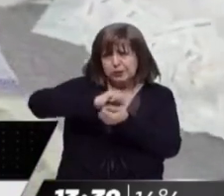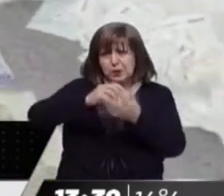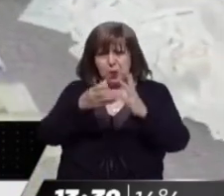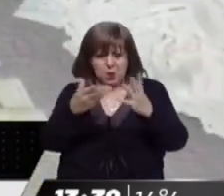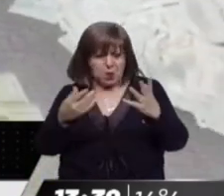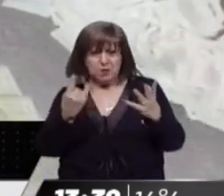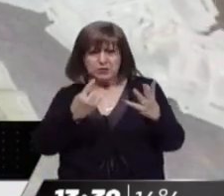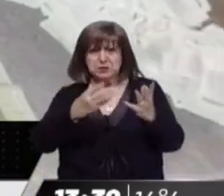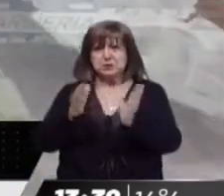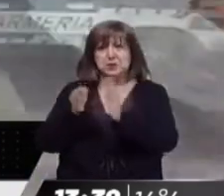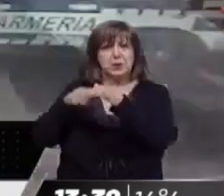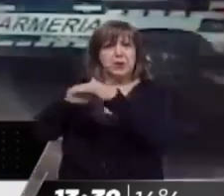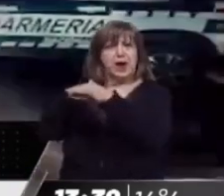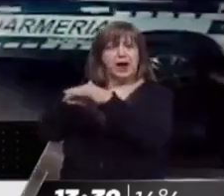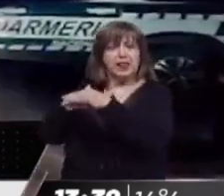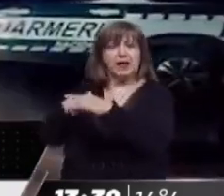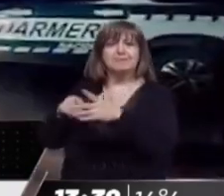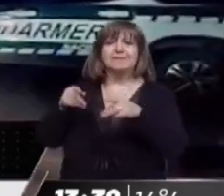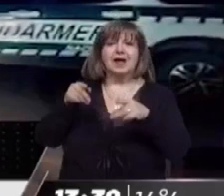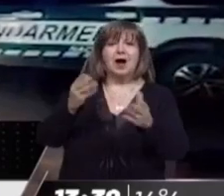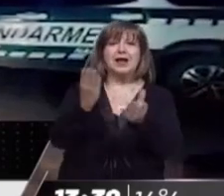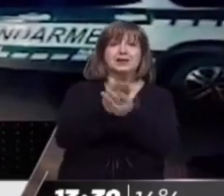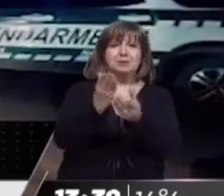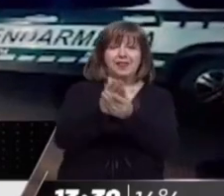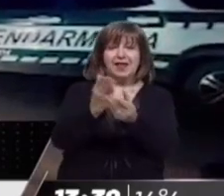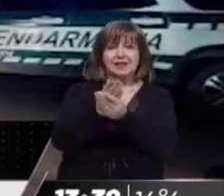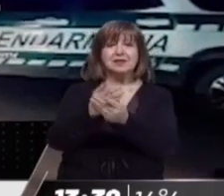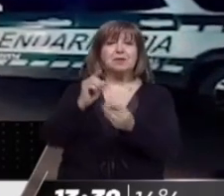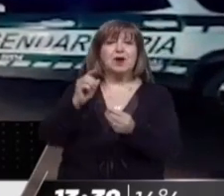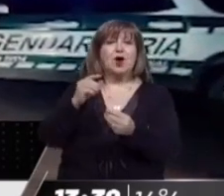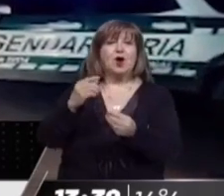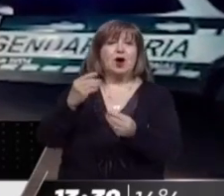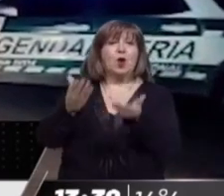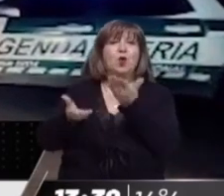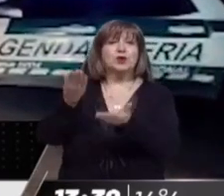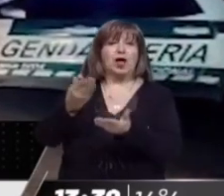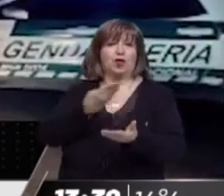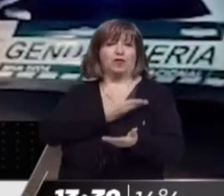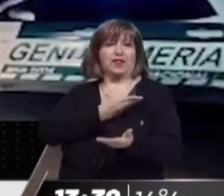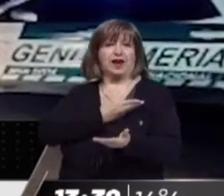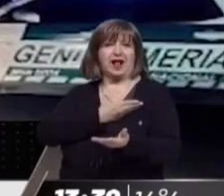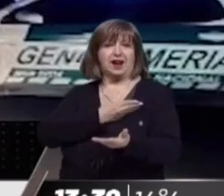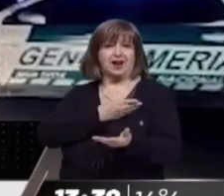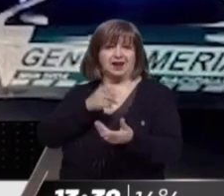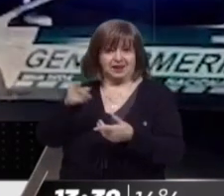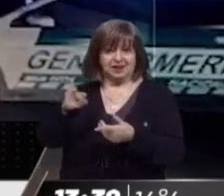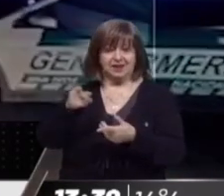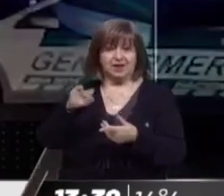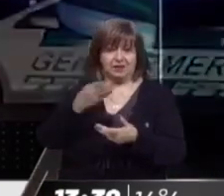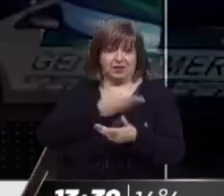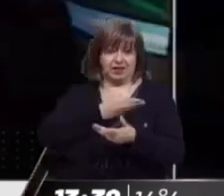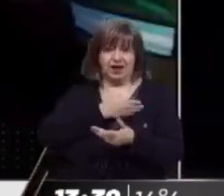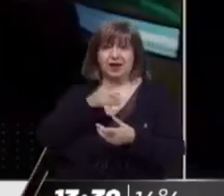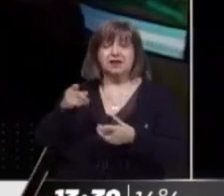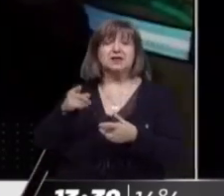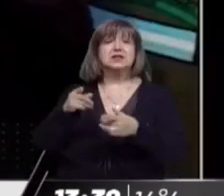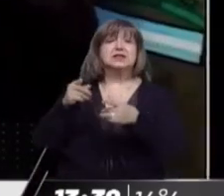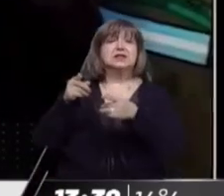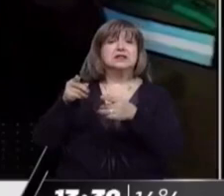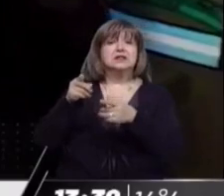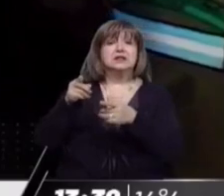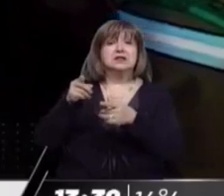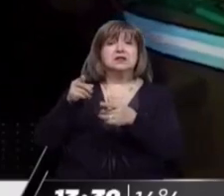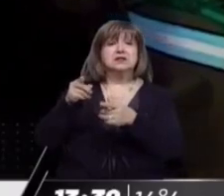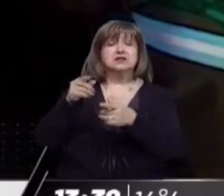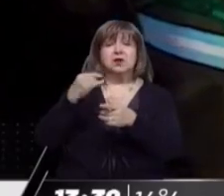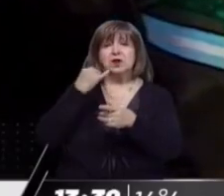la Secretaría C es quien está llevando los expedientes adelante, como detalla el boletín de prensa. Intentamos incluso, les cuento, chicos, que estamos